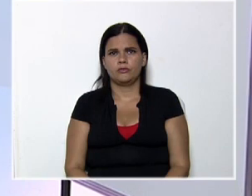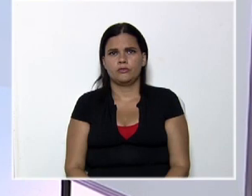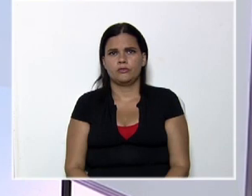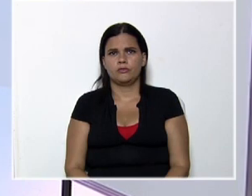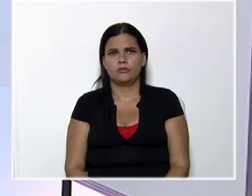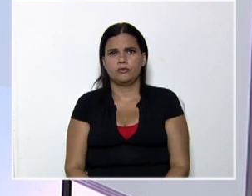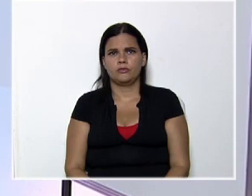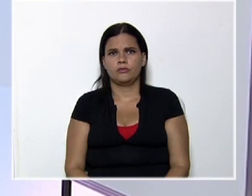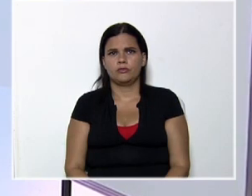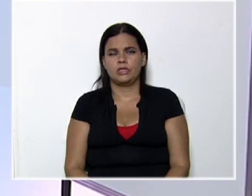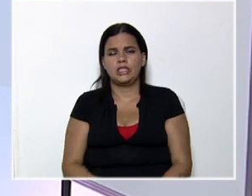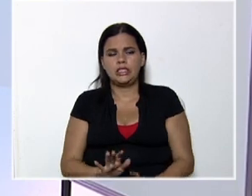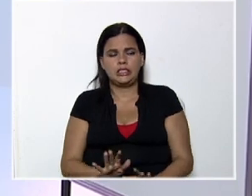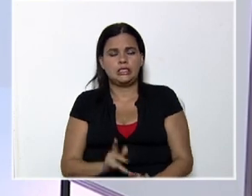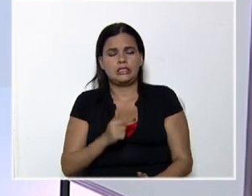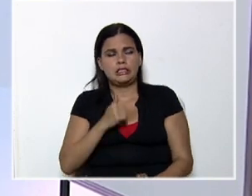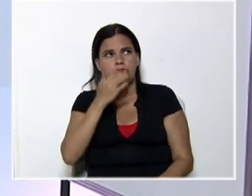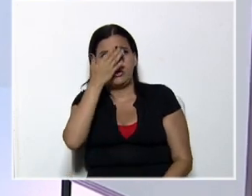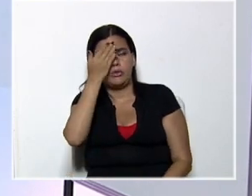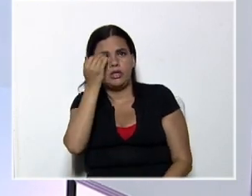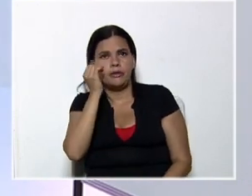Bien, algo que se me olvidaba.